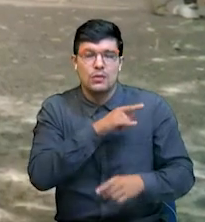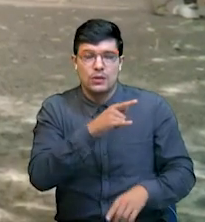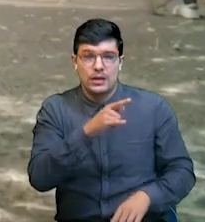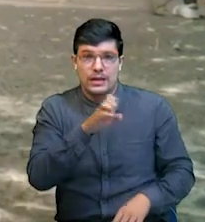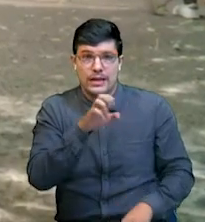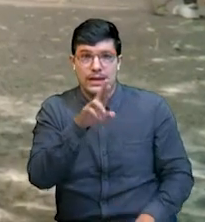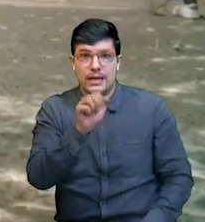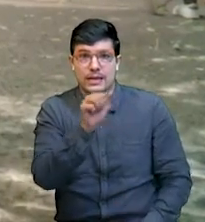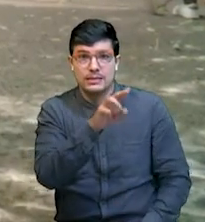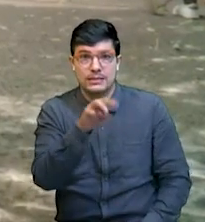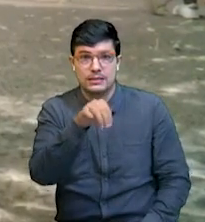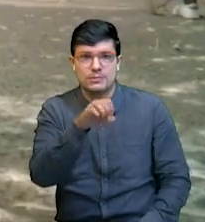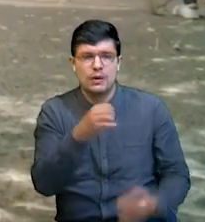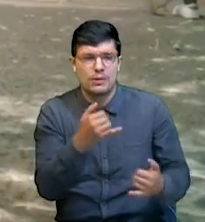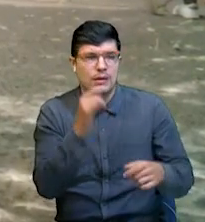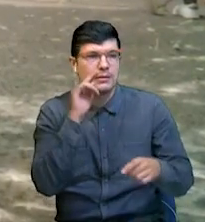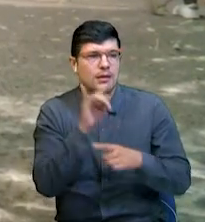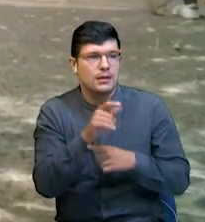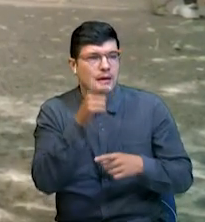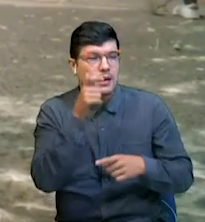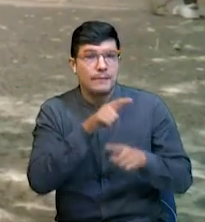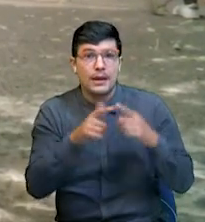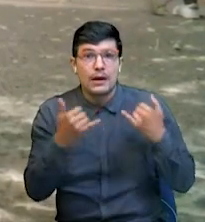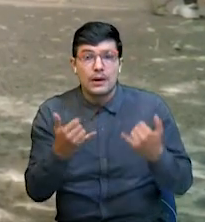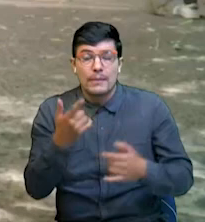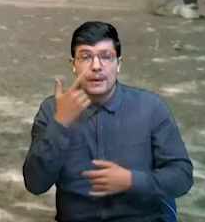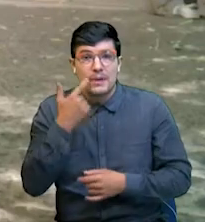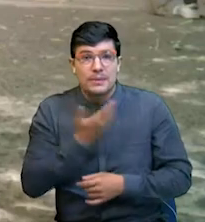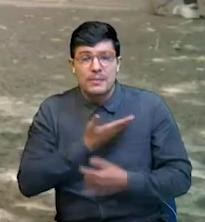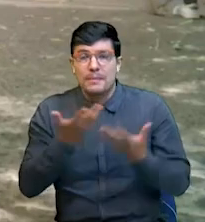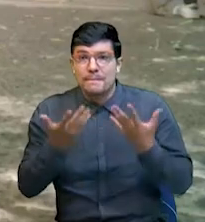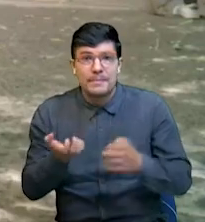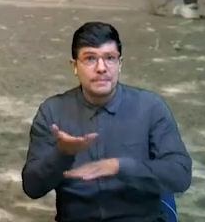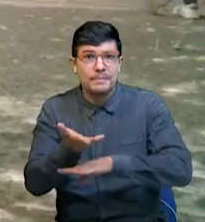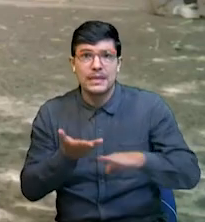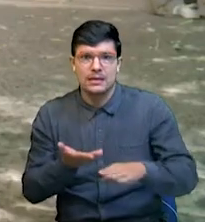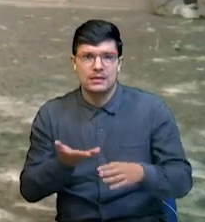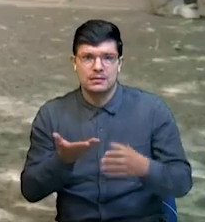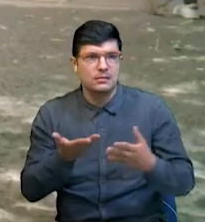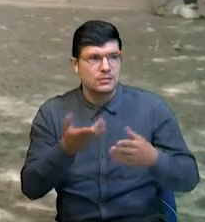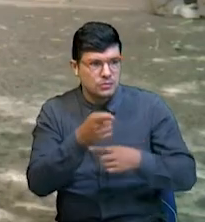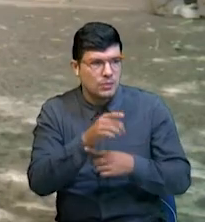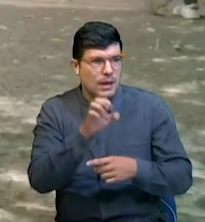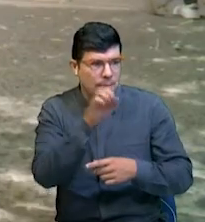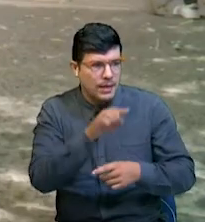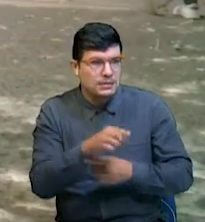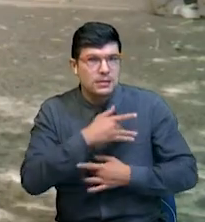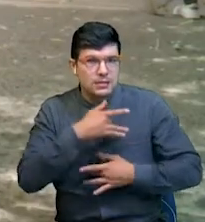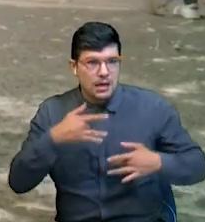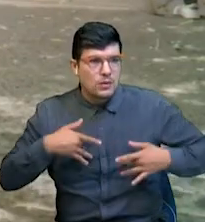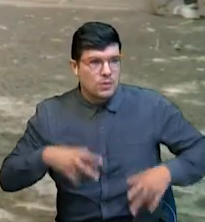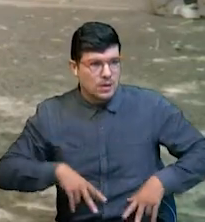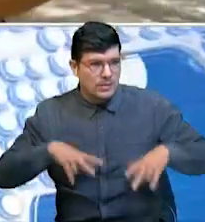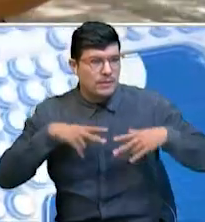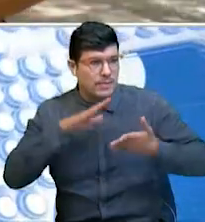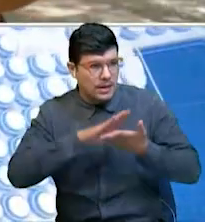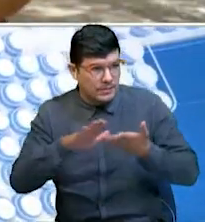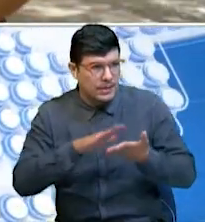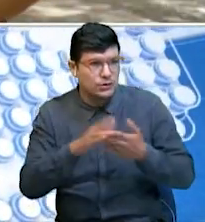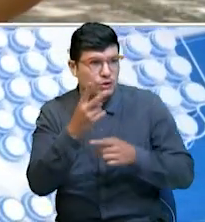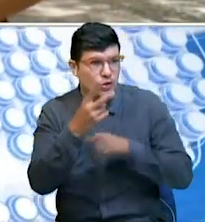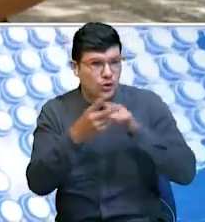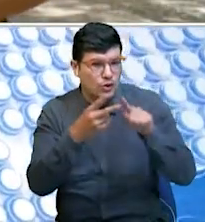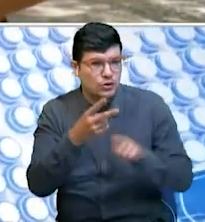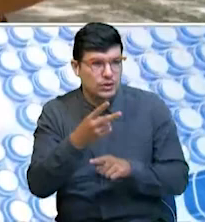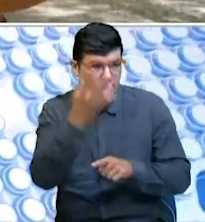Meos. Se encuentra en observación, pero aquí lo que sus padres exigen directamente es lo que les hemos mencionado, que su EPS Salud Vida autorice de manera